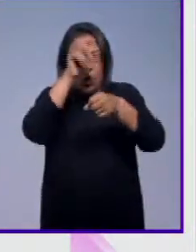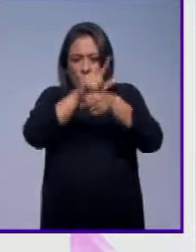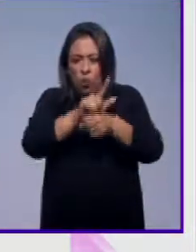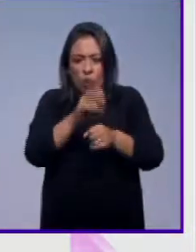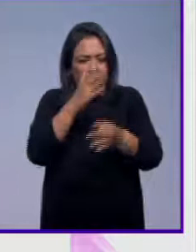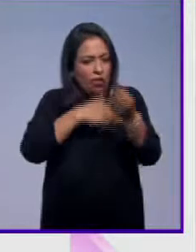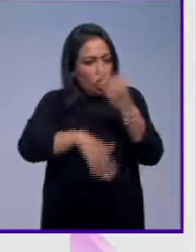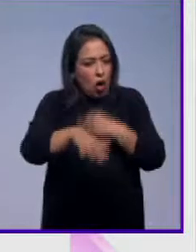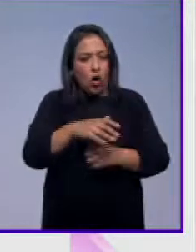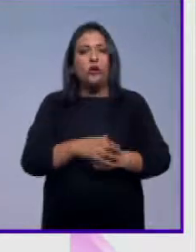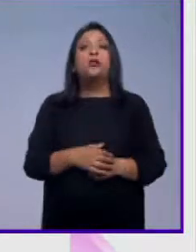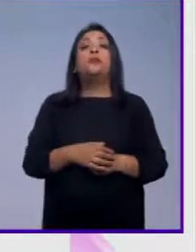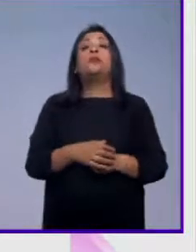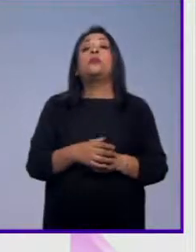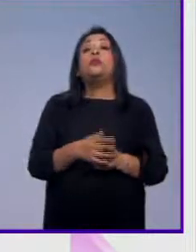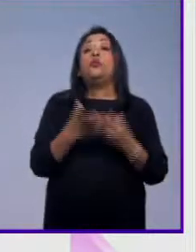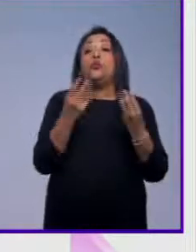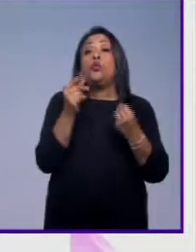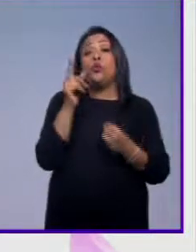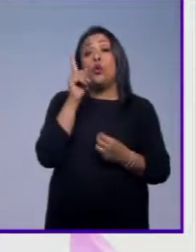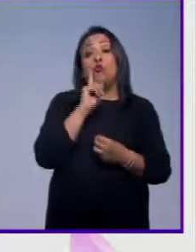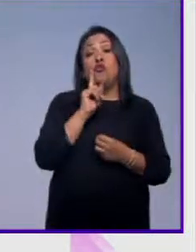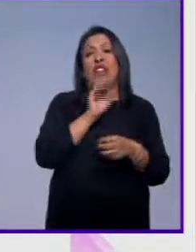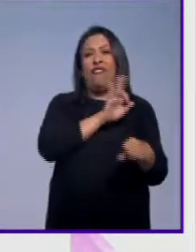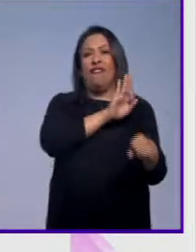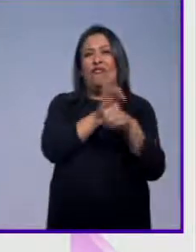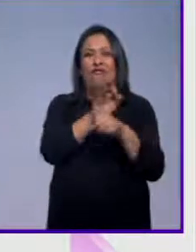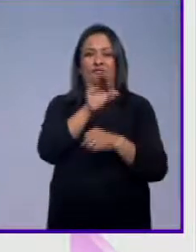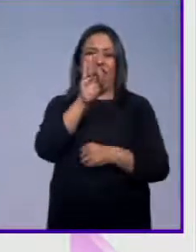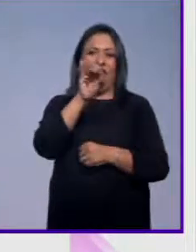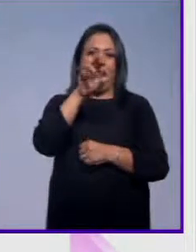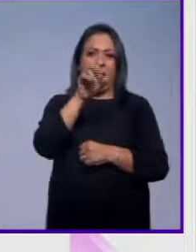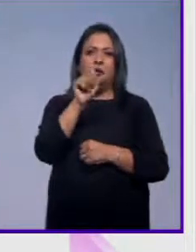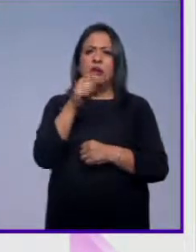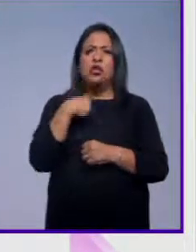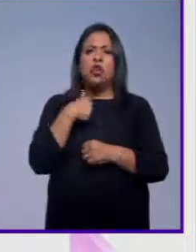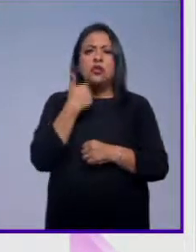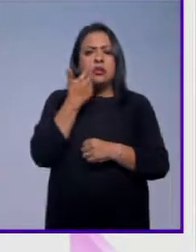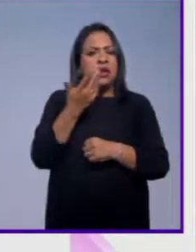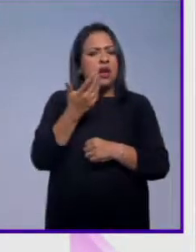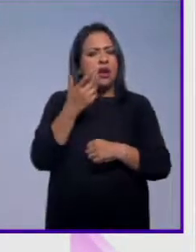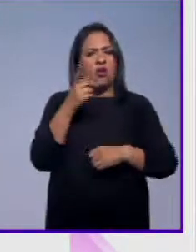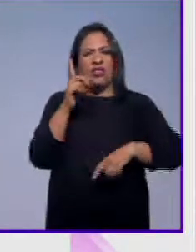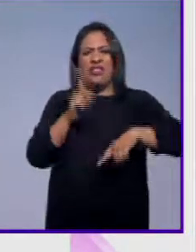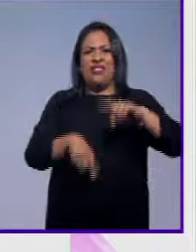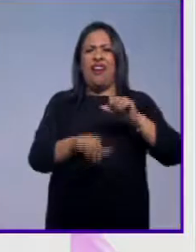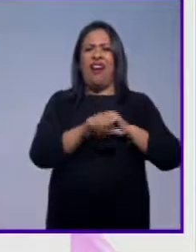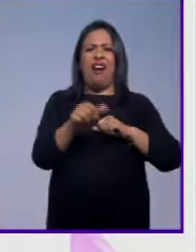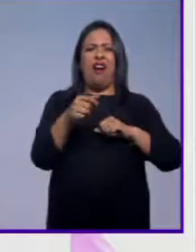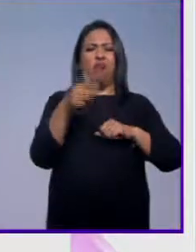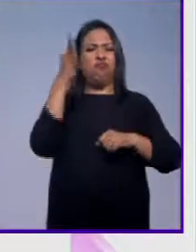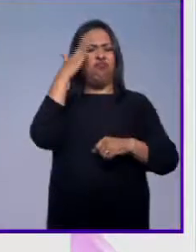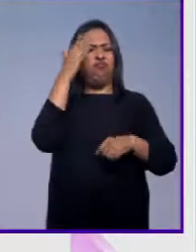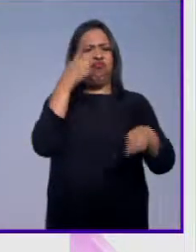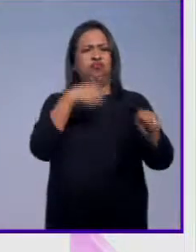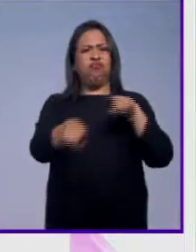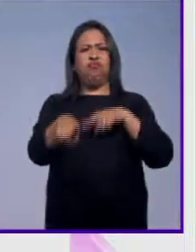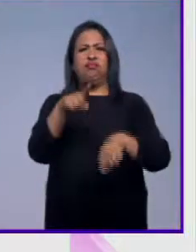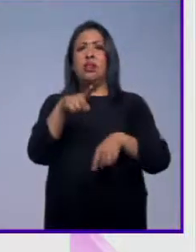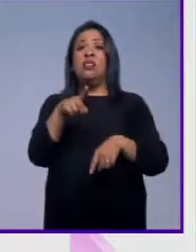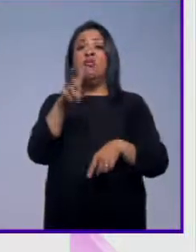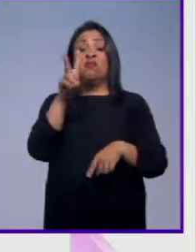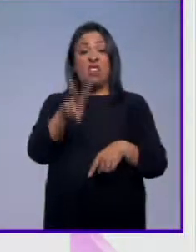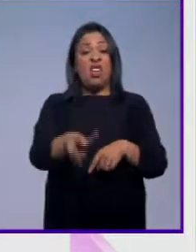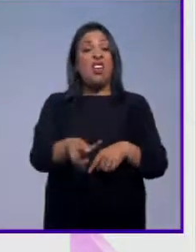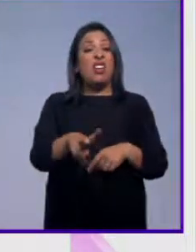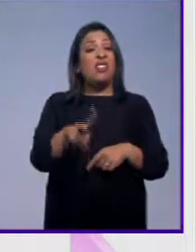pero todos los semitas que hemos logrado y salirnos de esa forma de liderazgos violentos hemos pagado muy caro